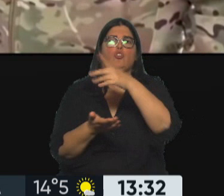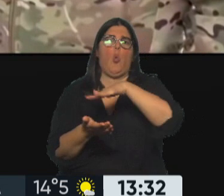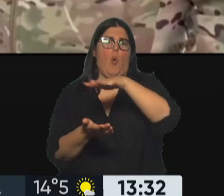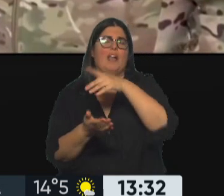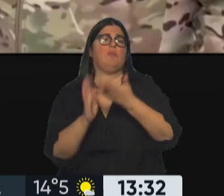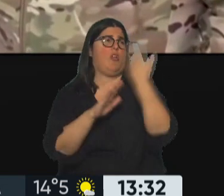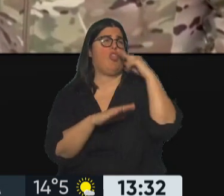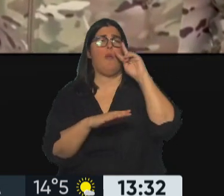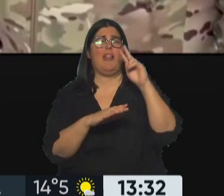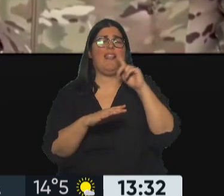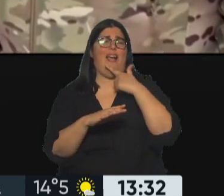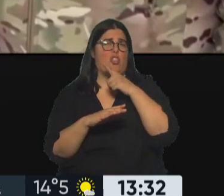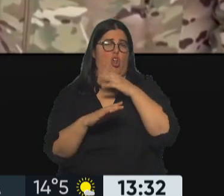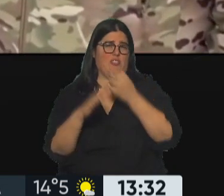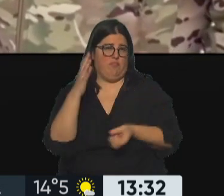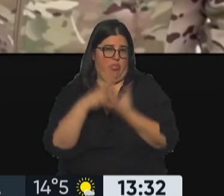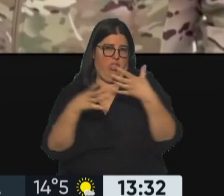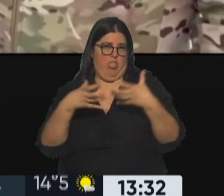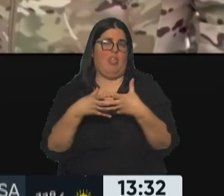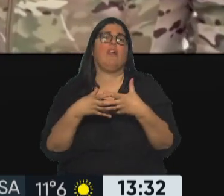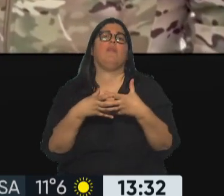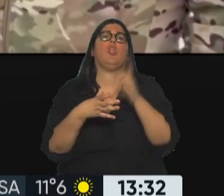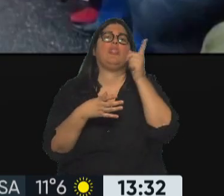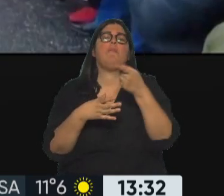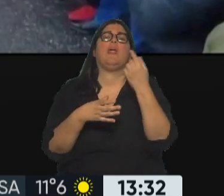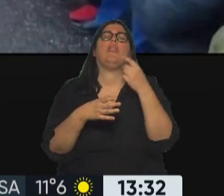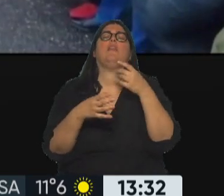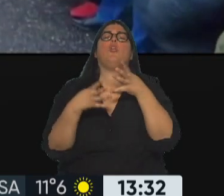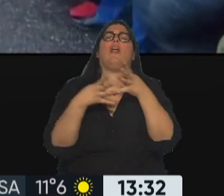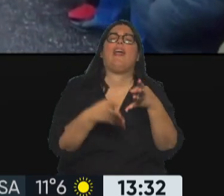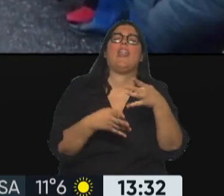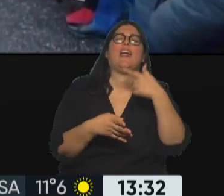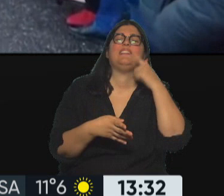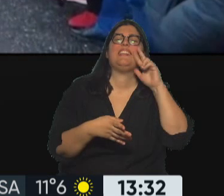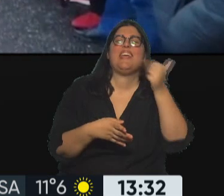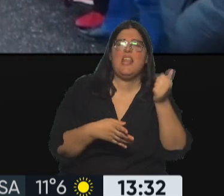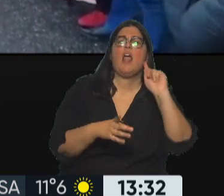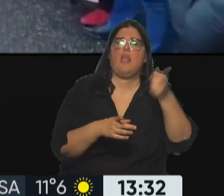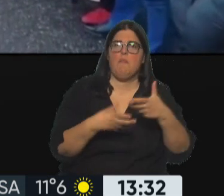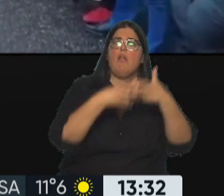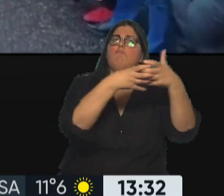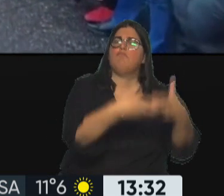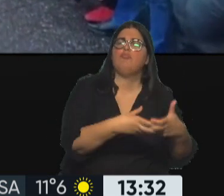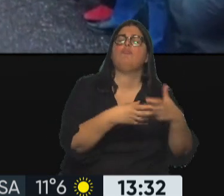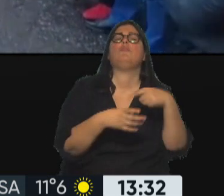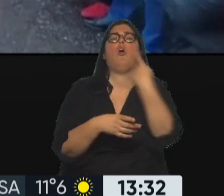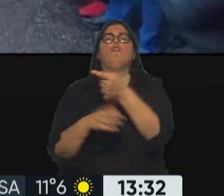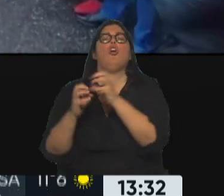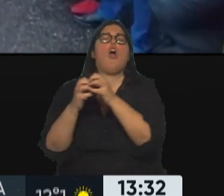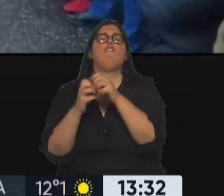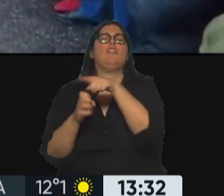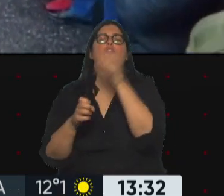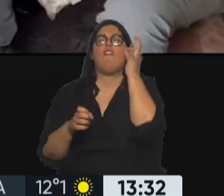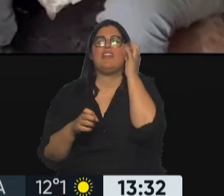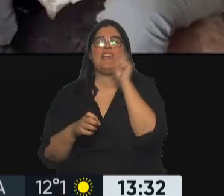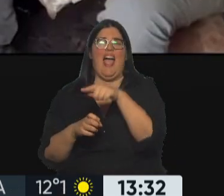2014, tiene fuerte presencia durante los conflictos de Siria, en países africanos de la región del Sahel, casualmente que está